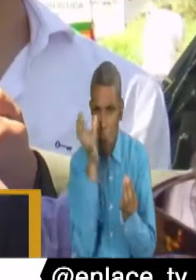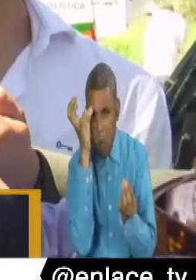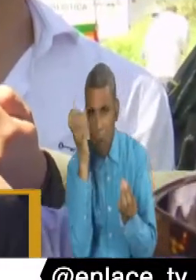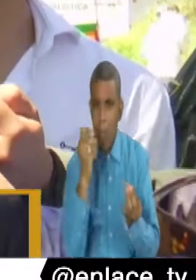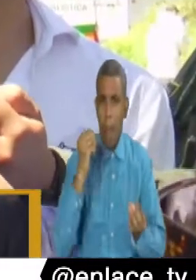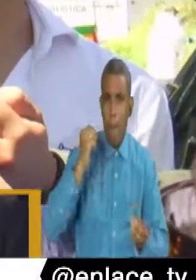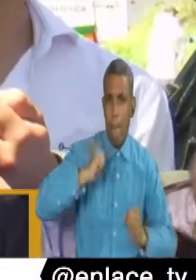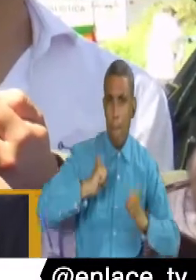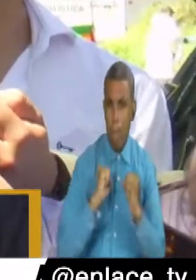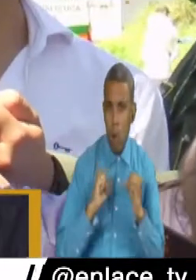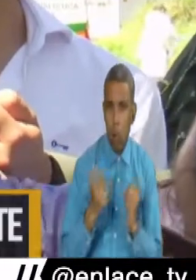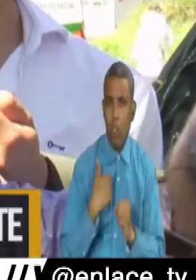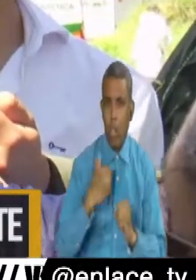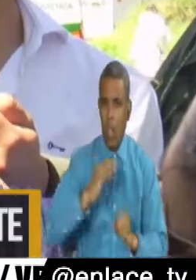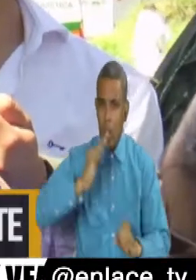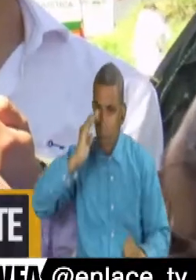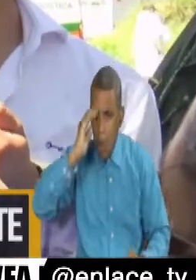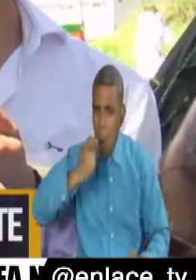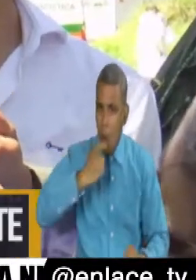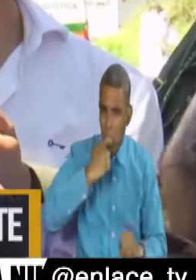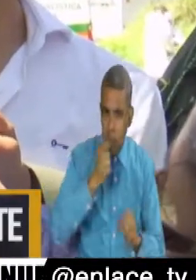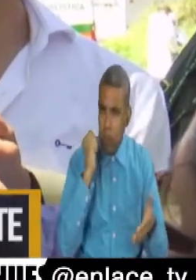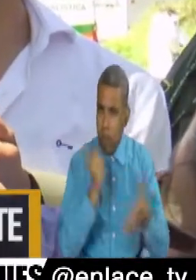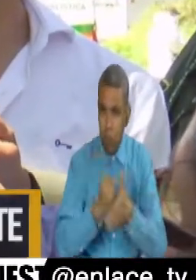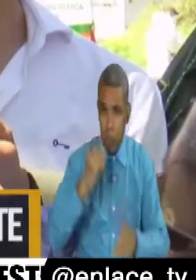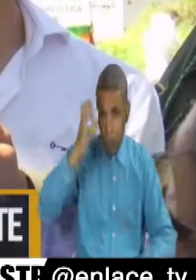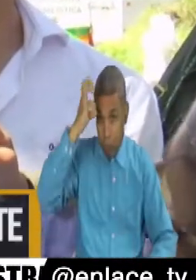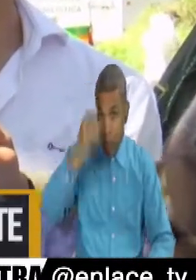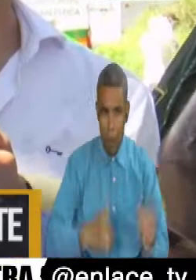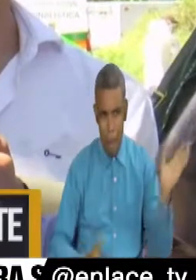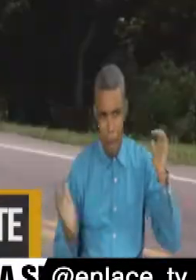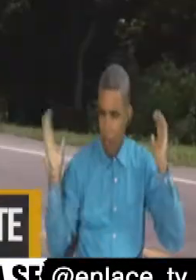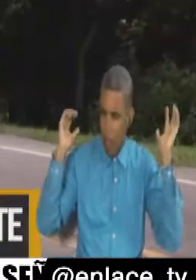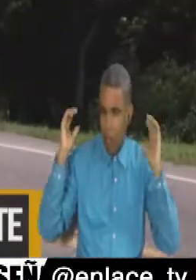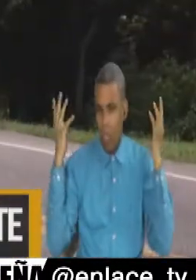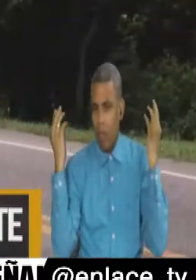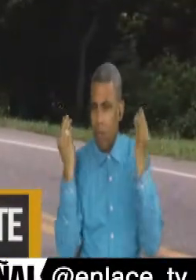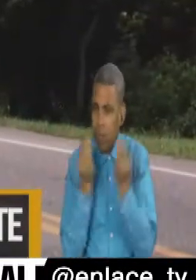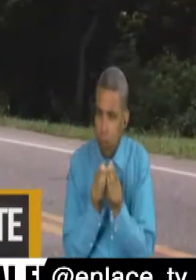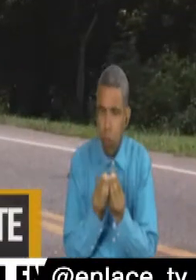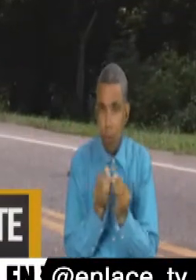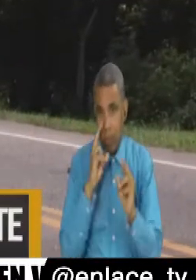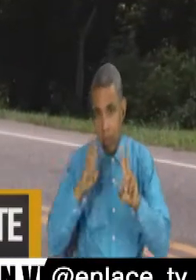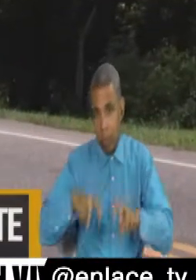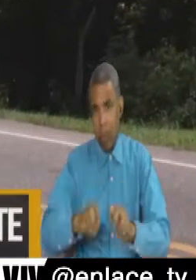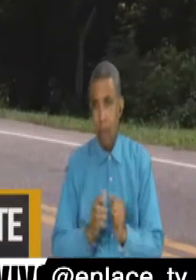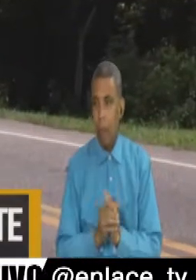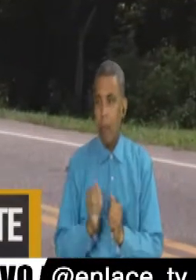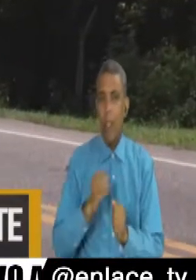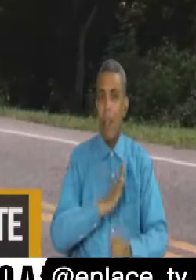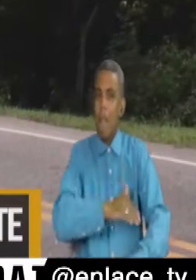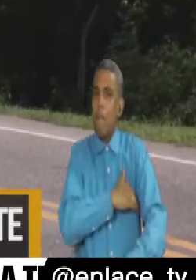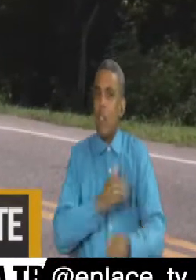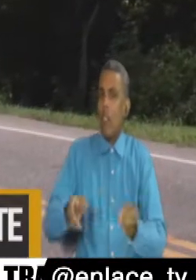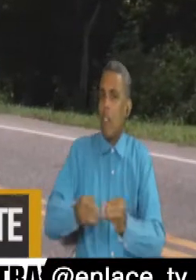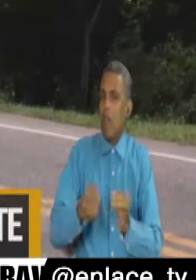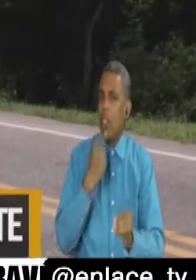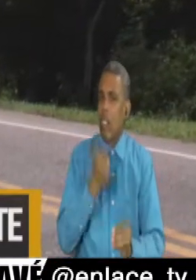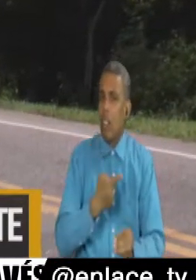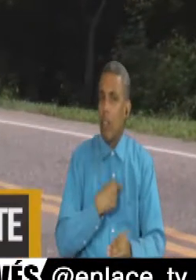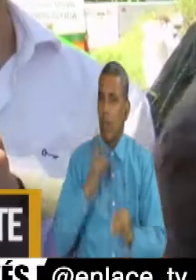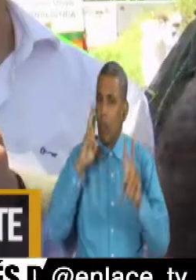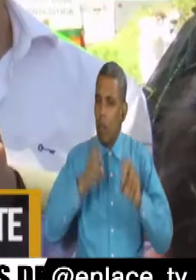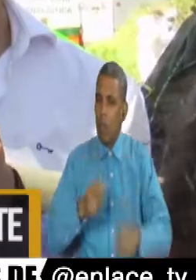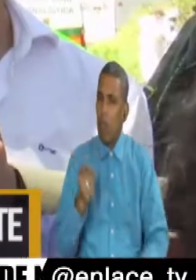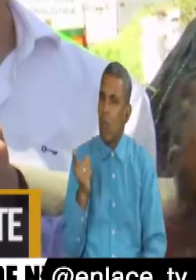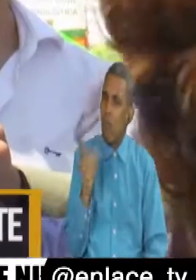Van a apoyar los miembros de la SIJÍN que se encuentran acantonados aquí en el Magdalena Medio. Castrillón Lara dijo igualmente que se indagan las causas que habrían originado esta